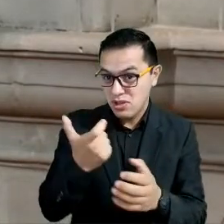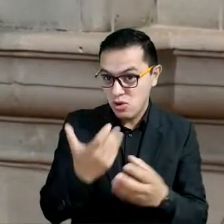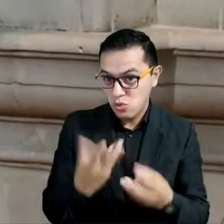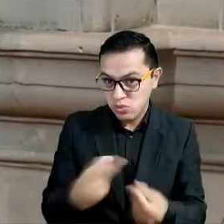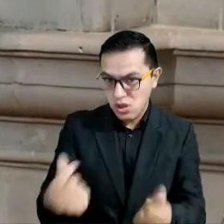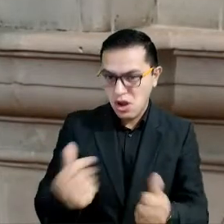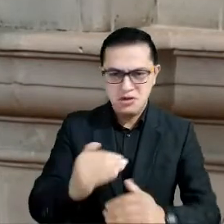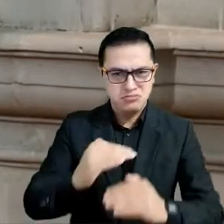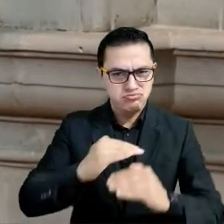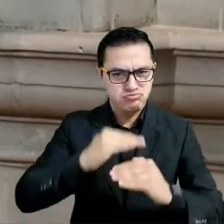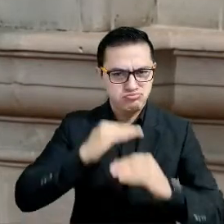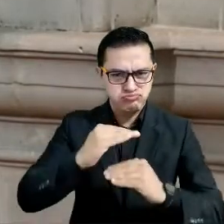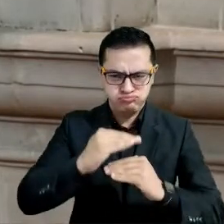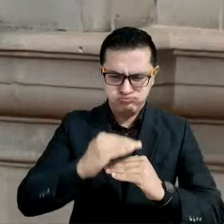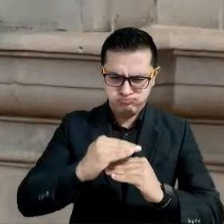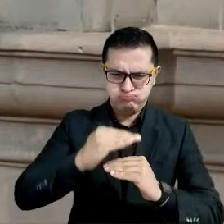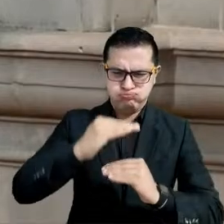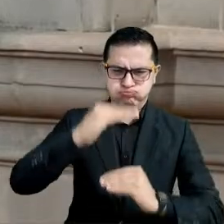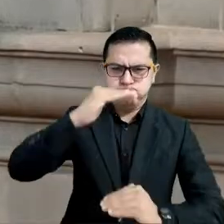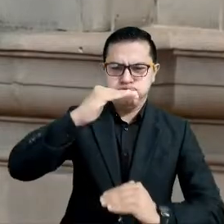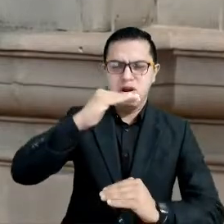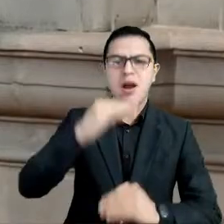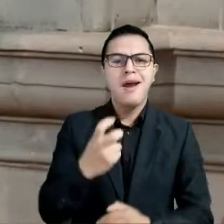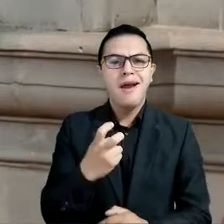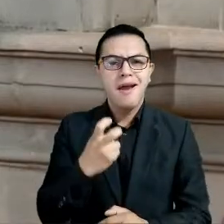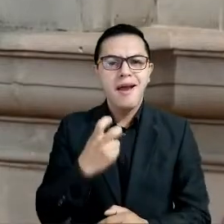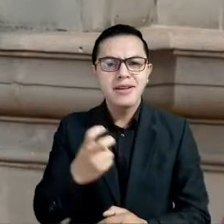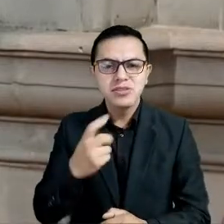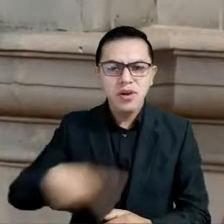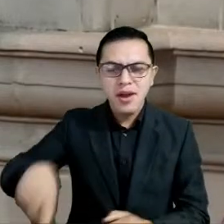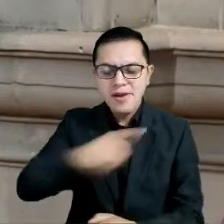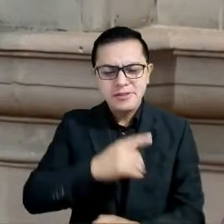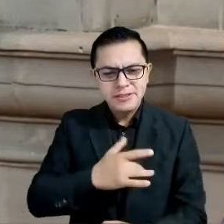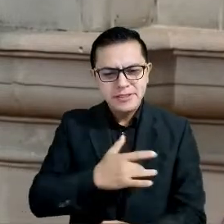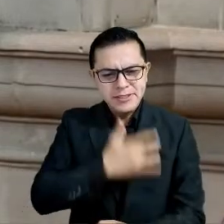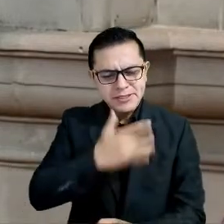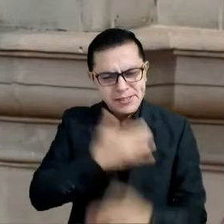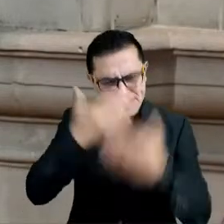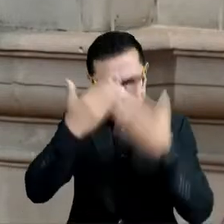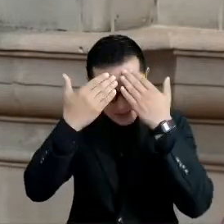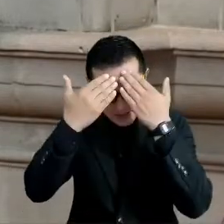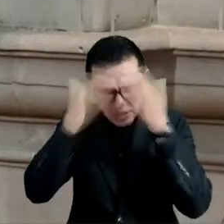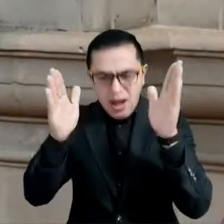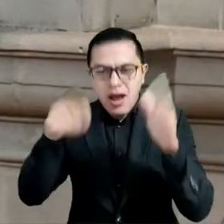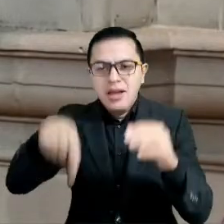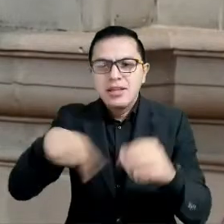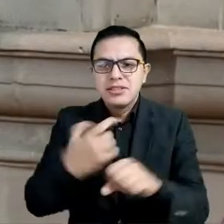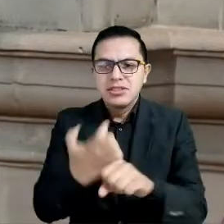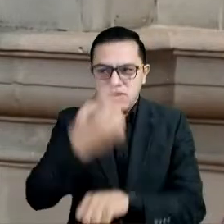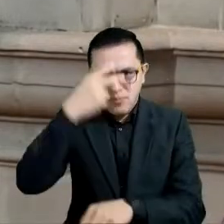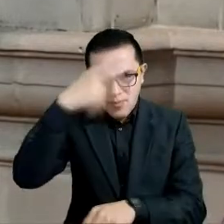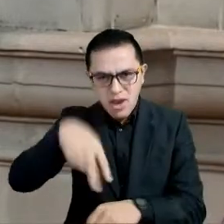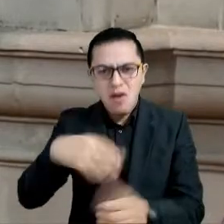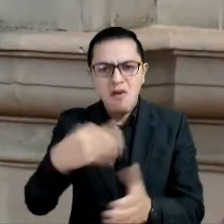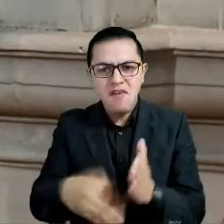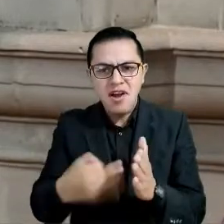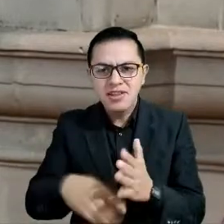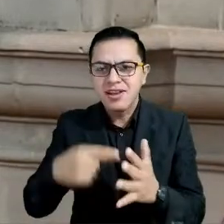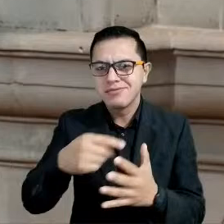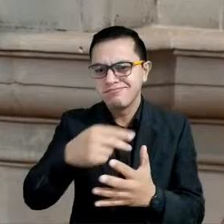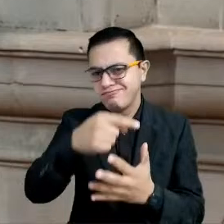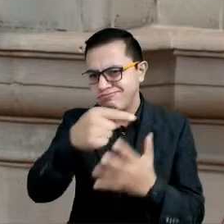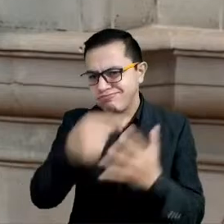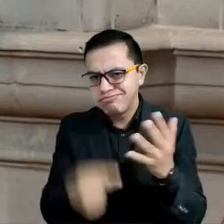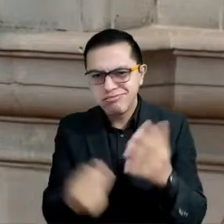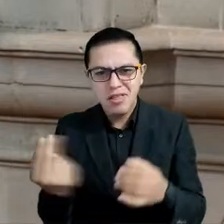una visión mucho más plural de lo que es nuestro Estado de México. Debo de reconocer en la Secretaria de